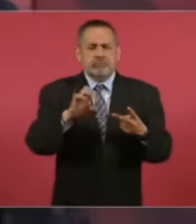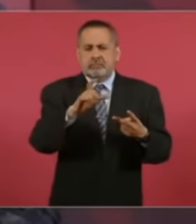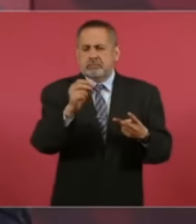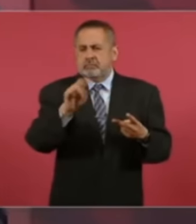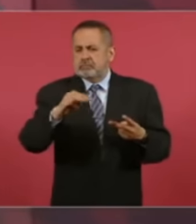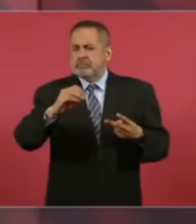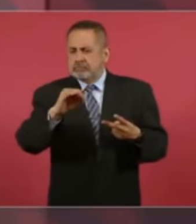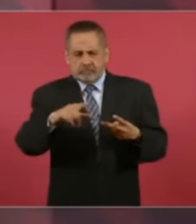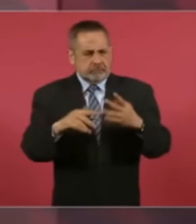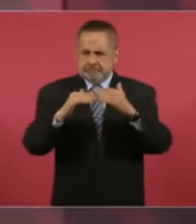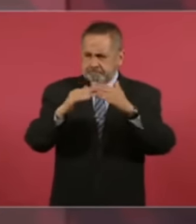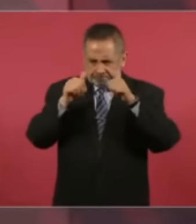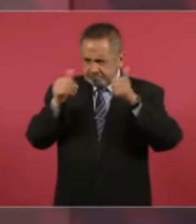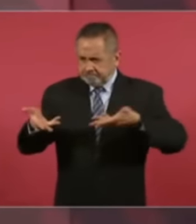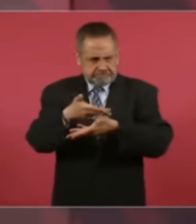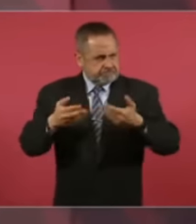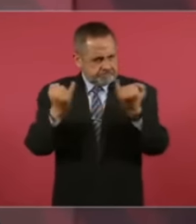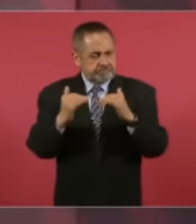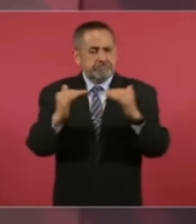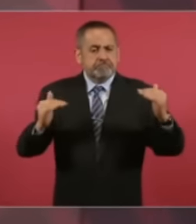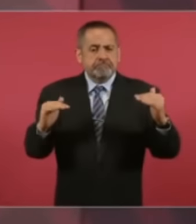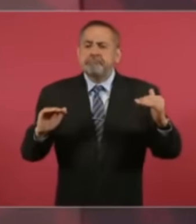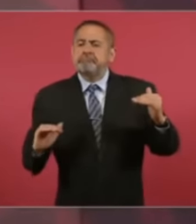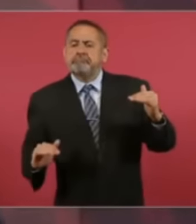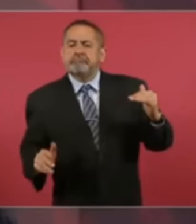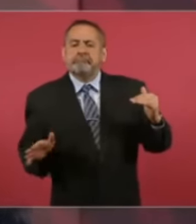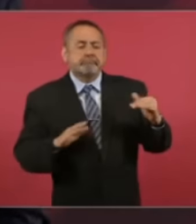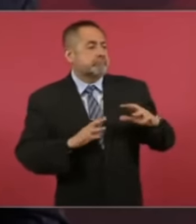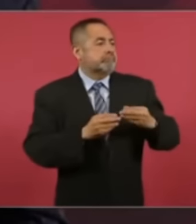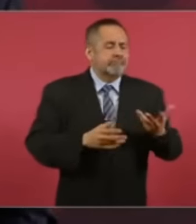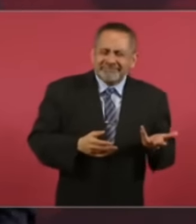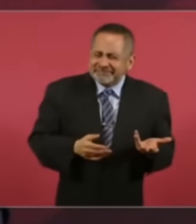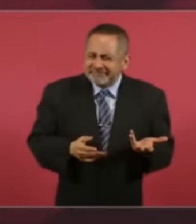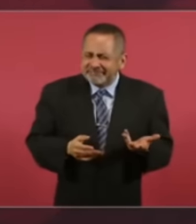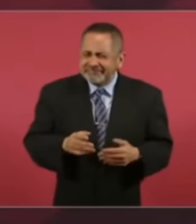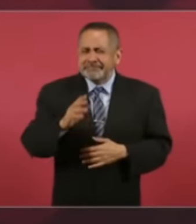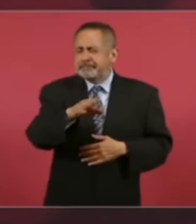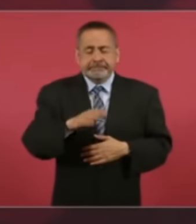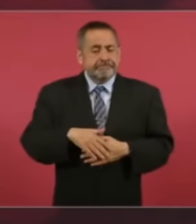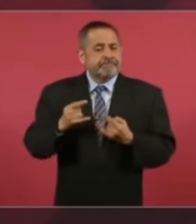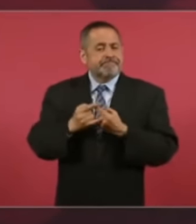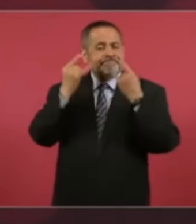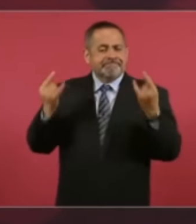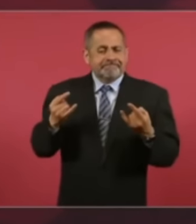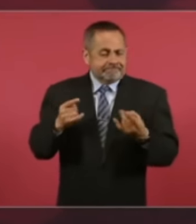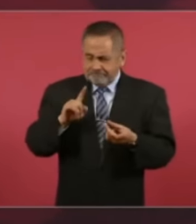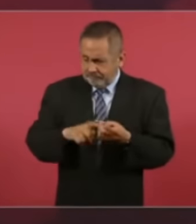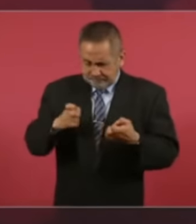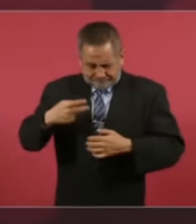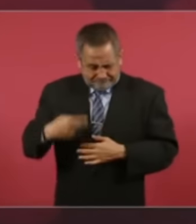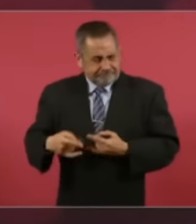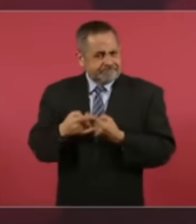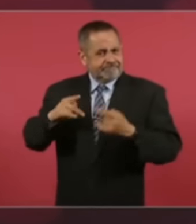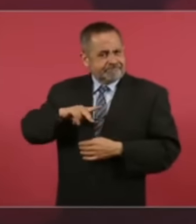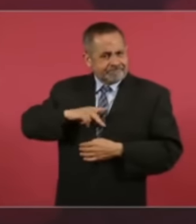ExxonMobil, que las empresas extranjeras. Bueno, y nuestra historia, ¿dónde quedó?